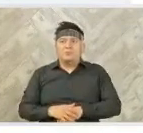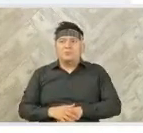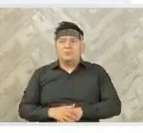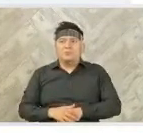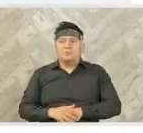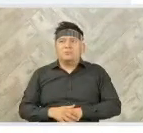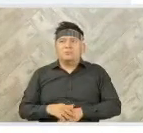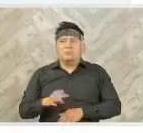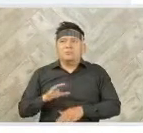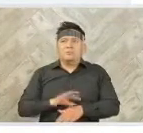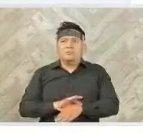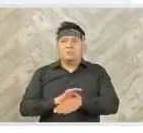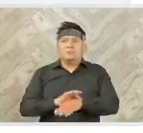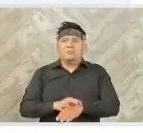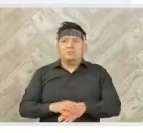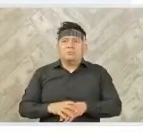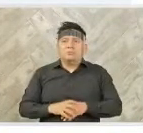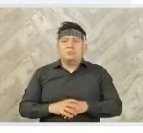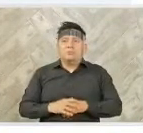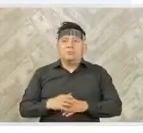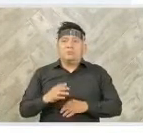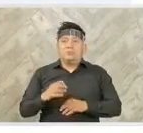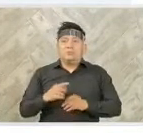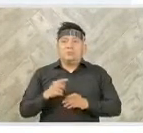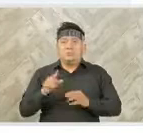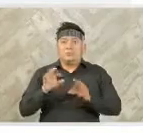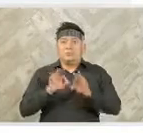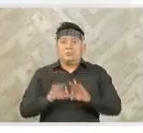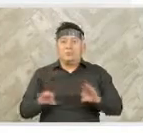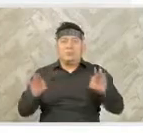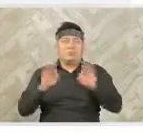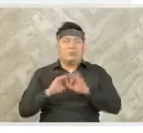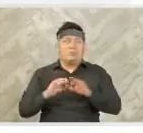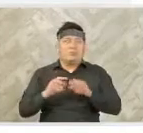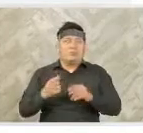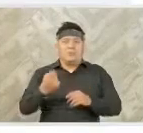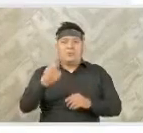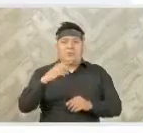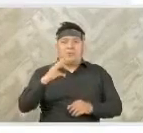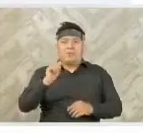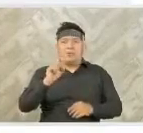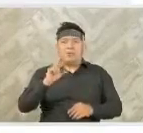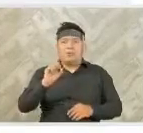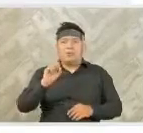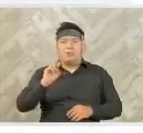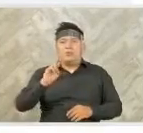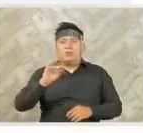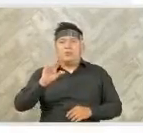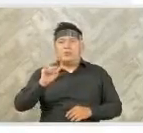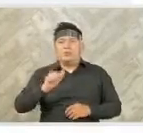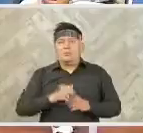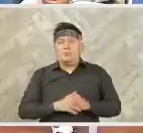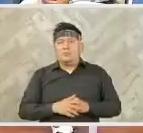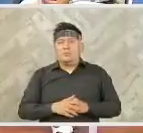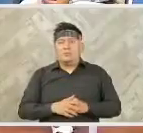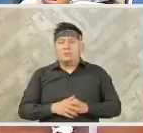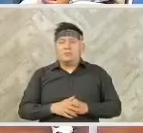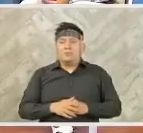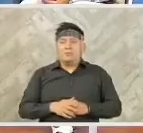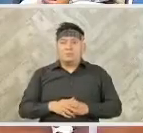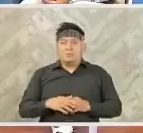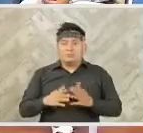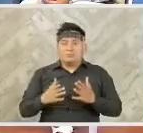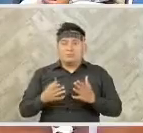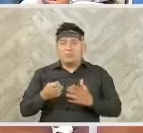María Carolina, qué importante pregunta. También para toda la comunidad. Concentrados con